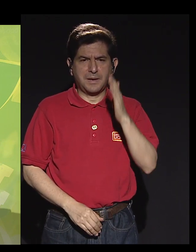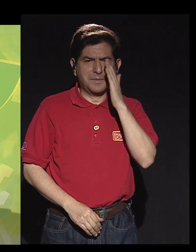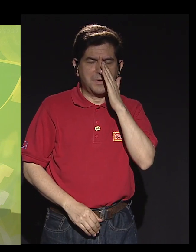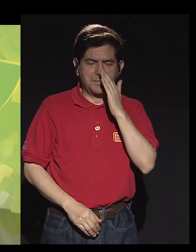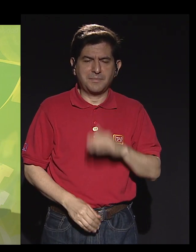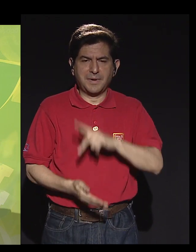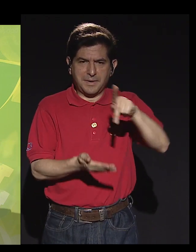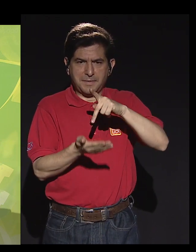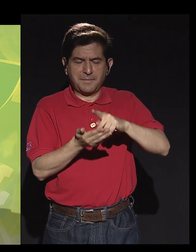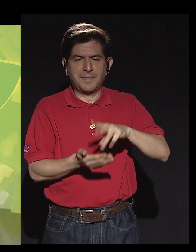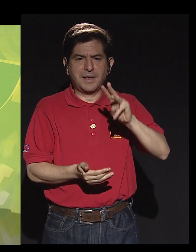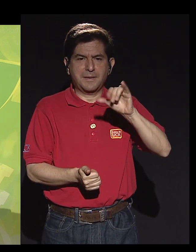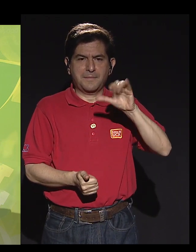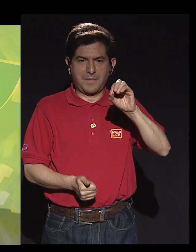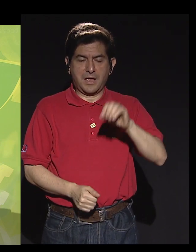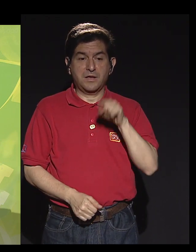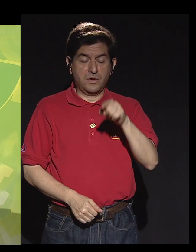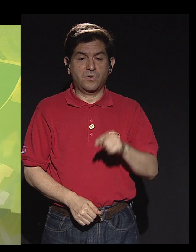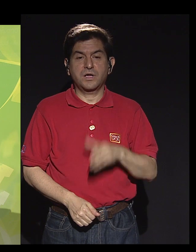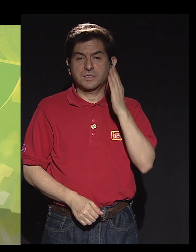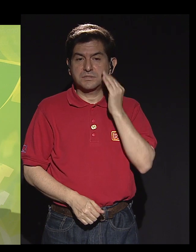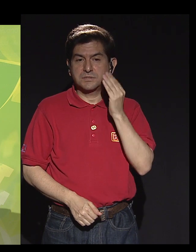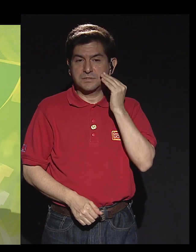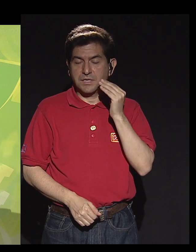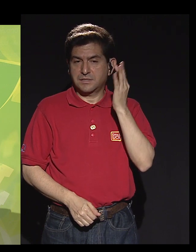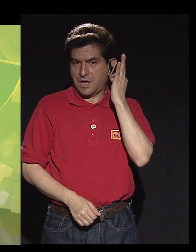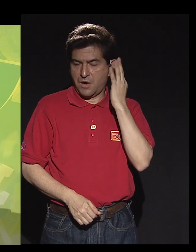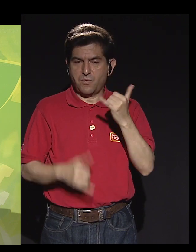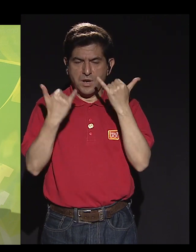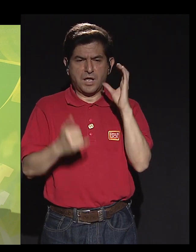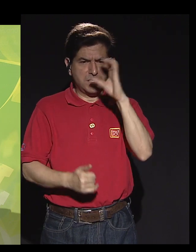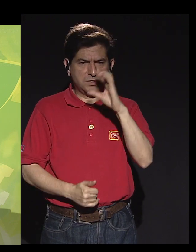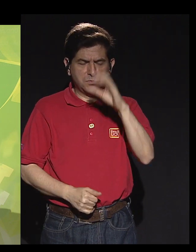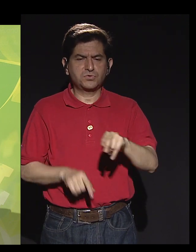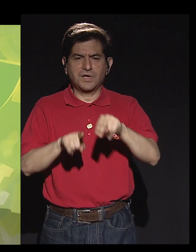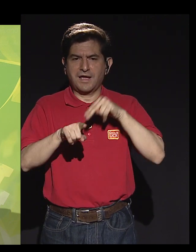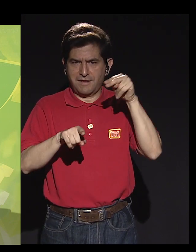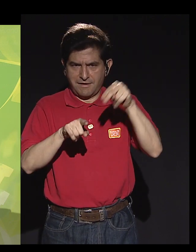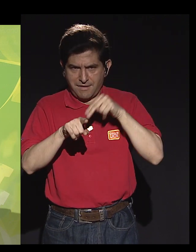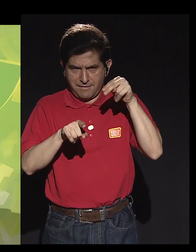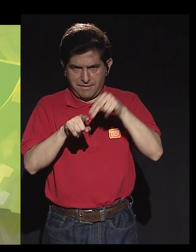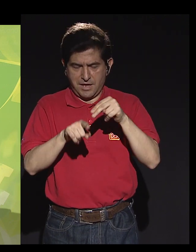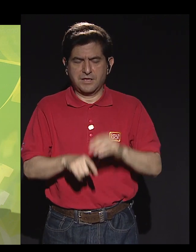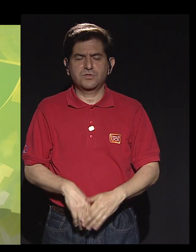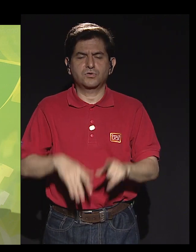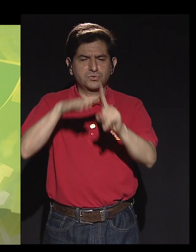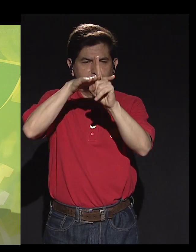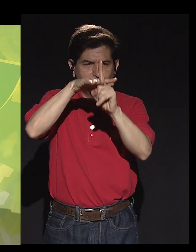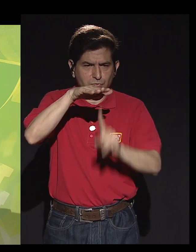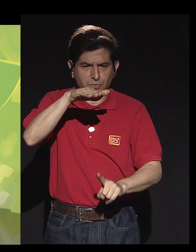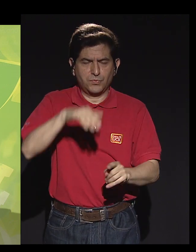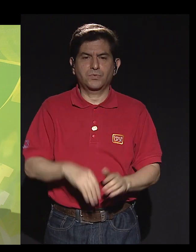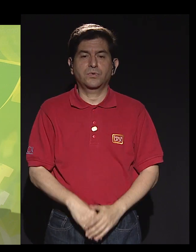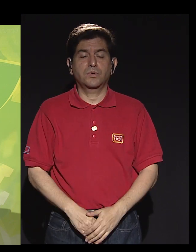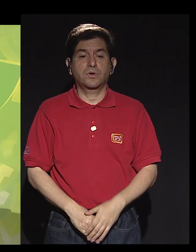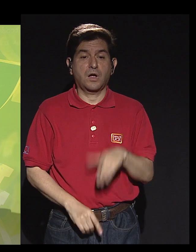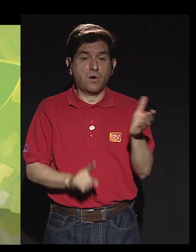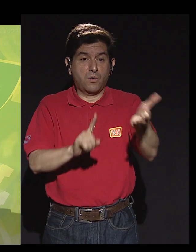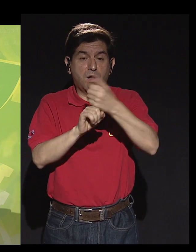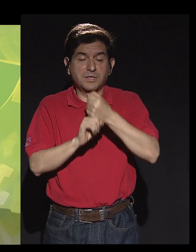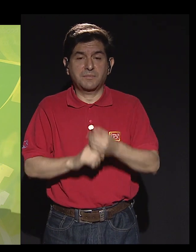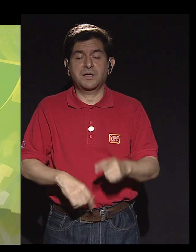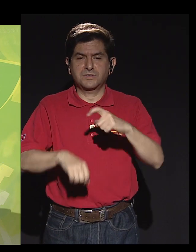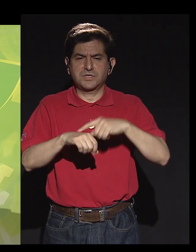de Mayo, estas abuelas se han dedicado a buscar a sus nietos desaparecidos y secuestrados en medio de